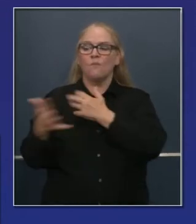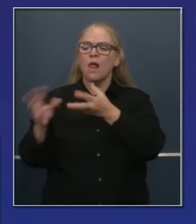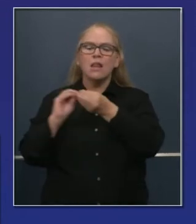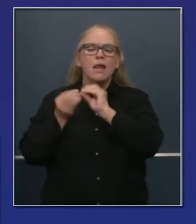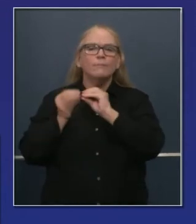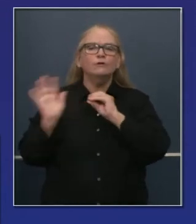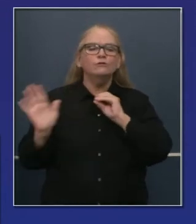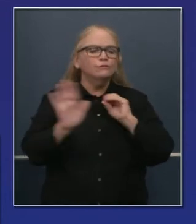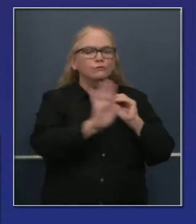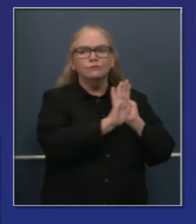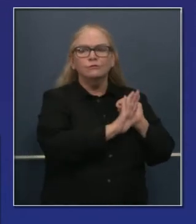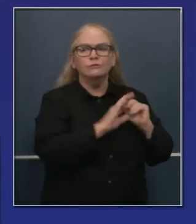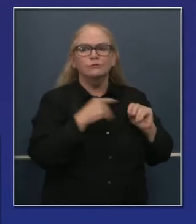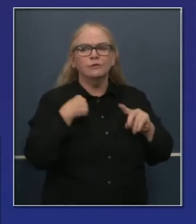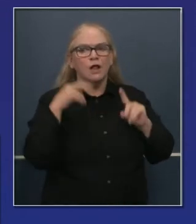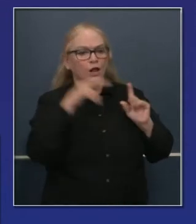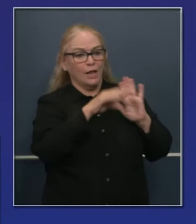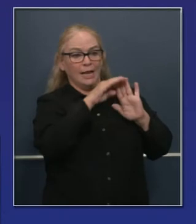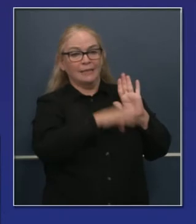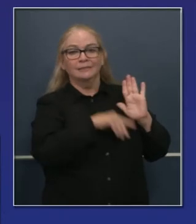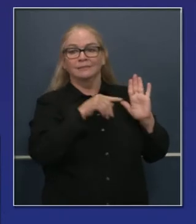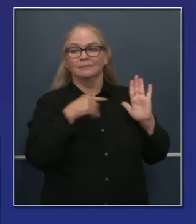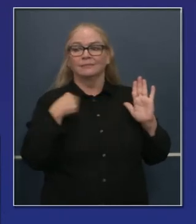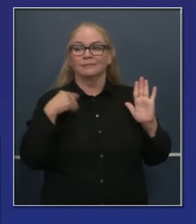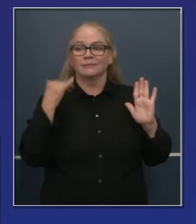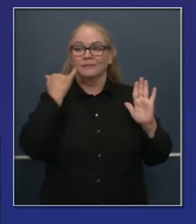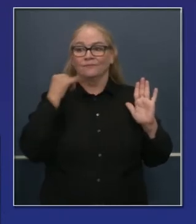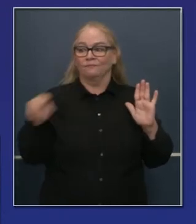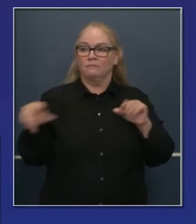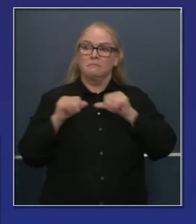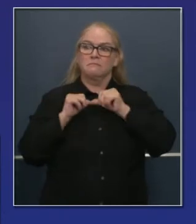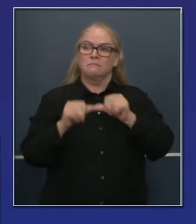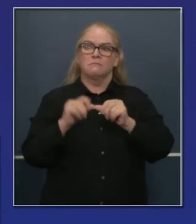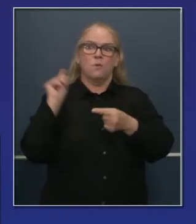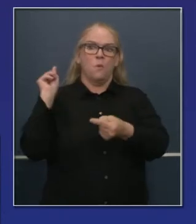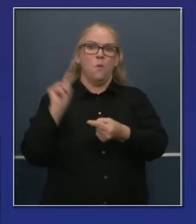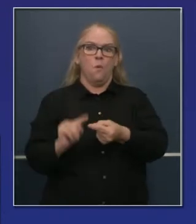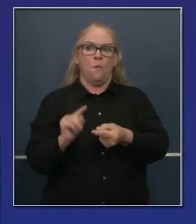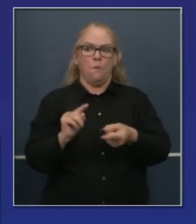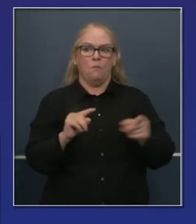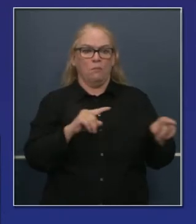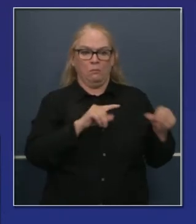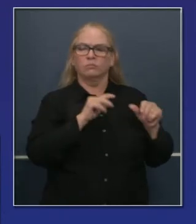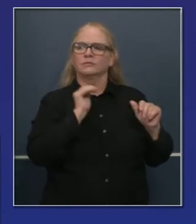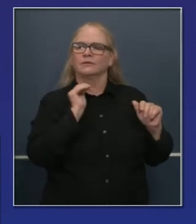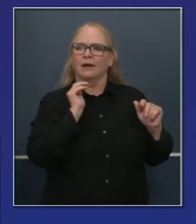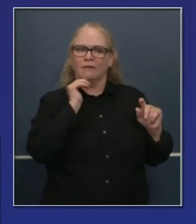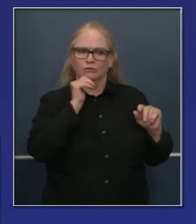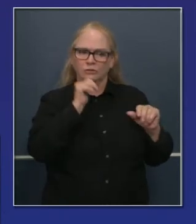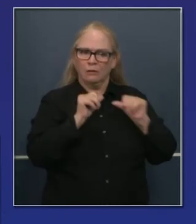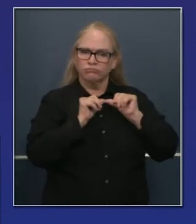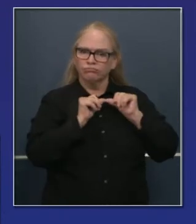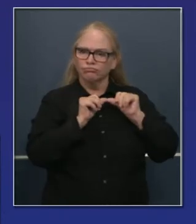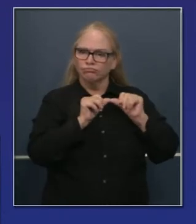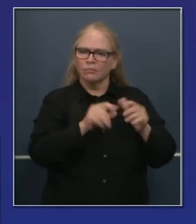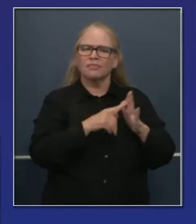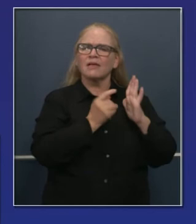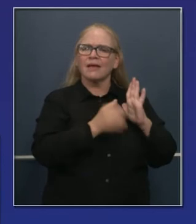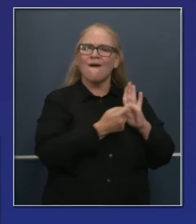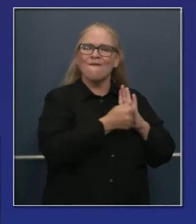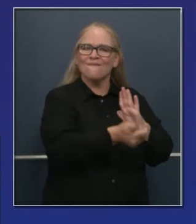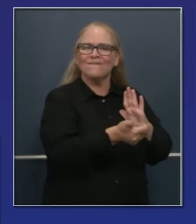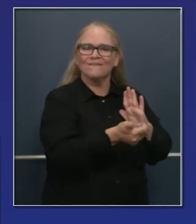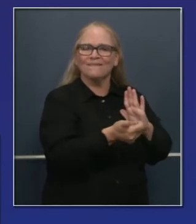veremos más tarde esta noche es probable que el condado de san diego será agregada a la lista de condados a